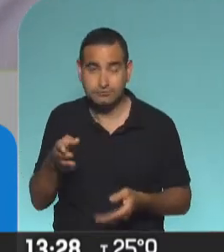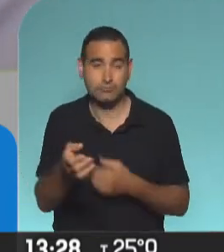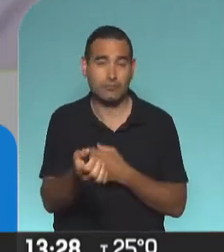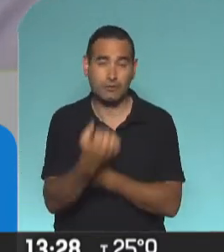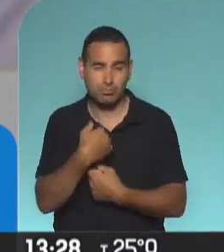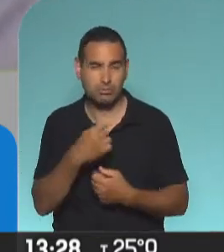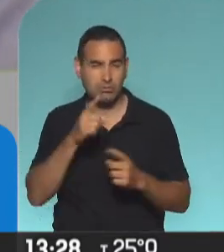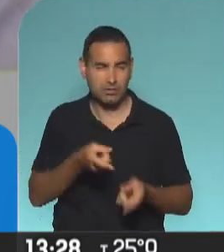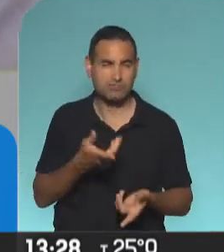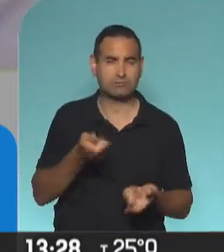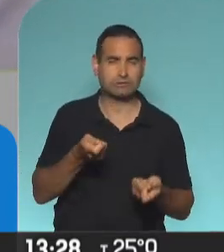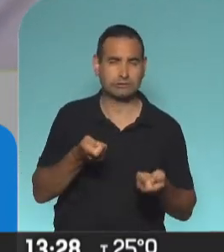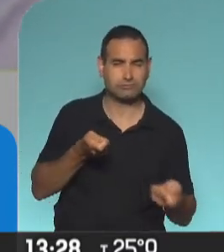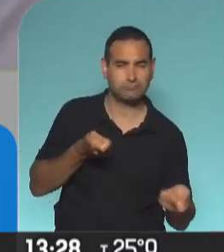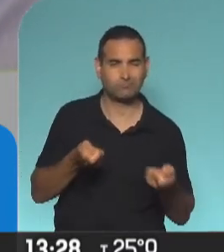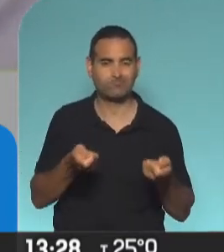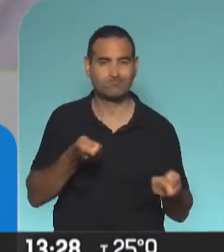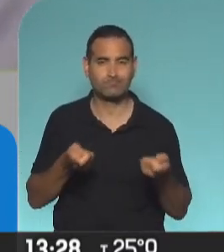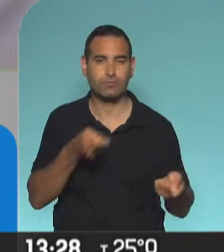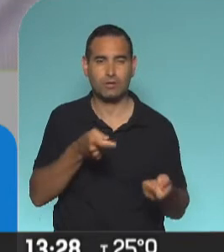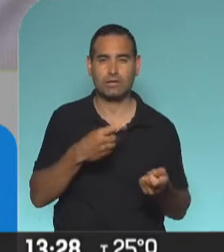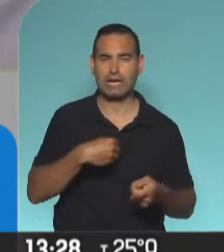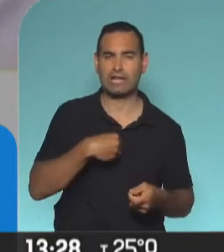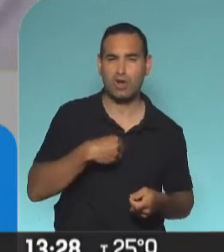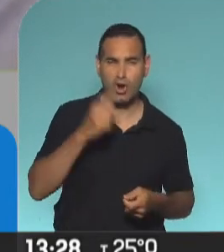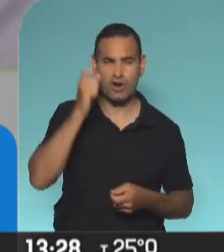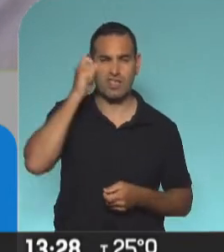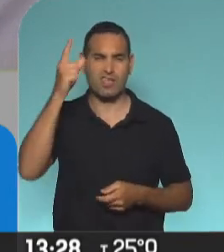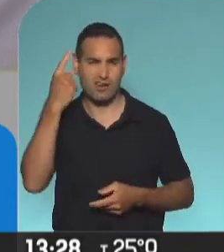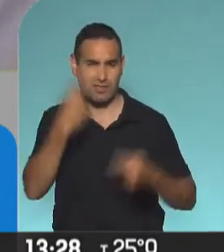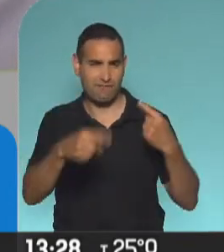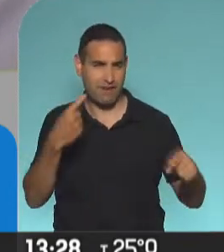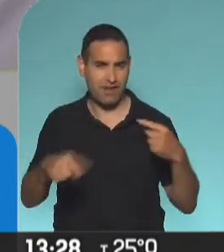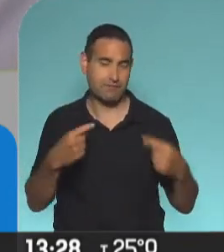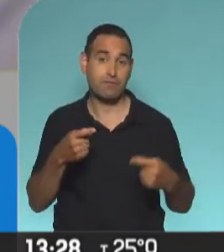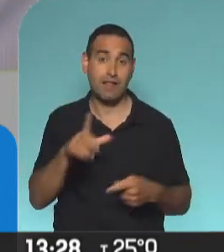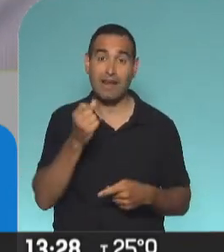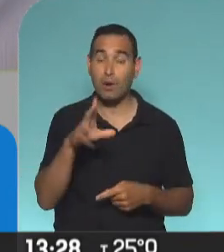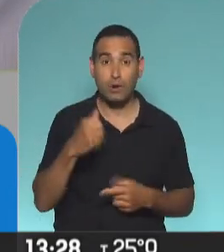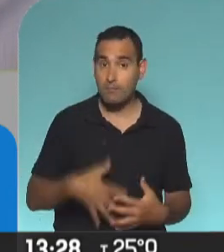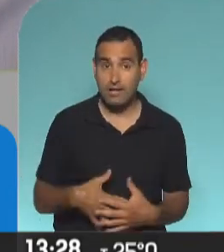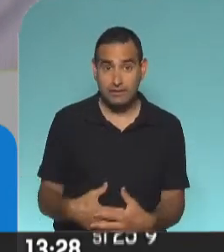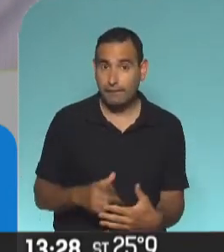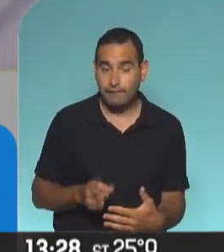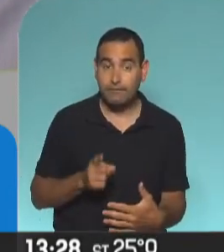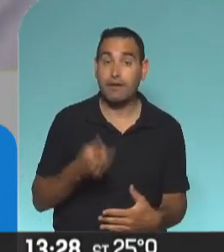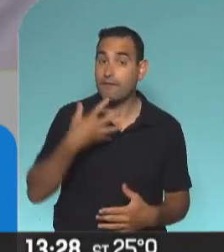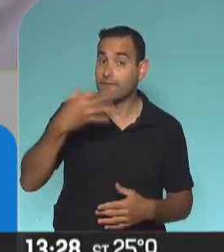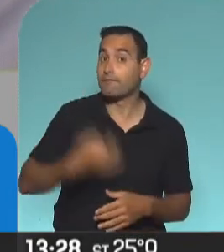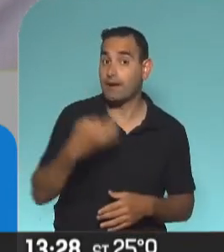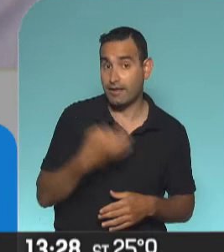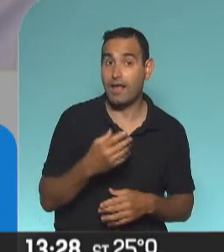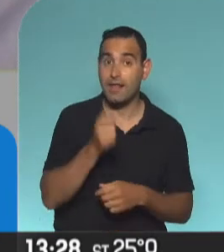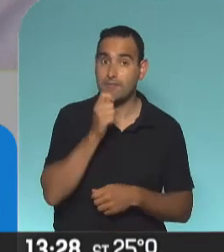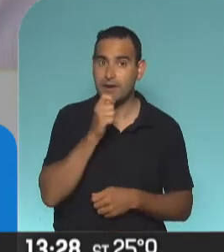de distintos tironeos que tienen que ver con religiones, con ideologías, y mientras Laura seguía embarazada. Un caso real que siguió la